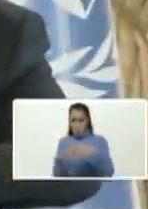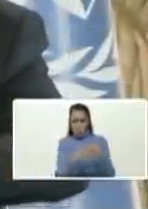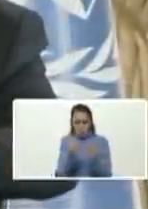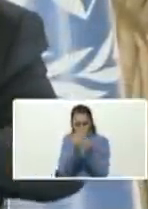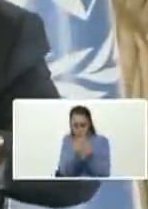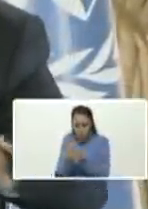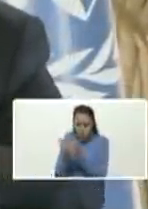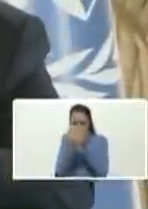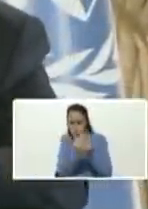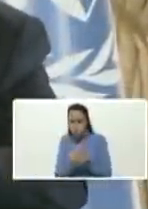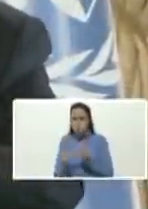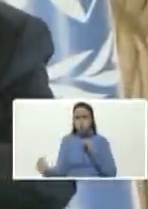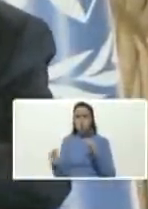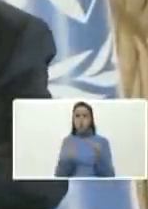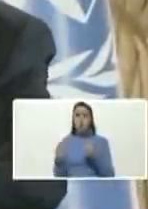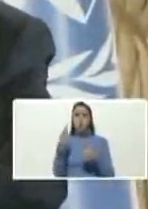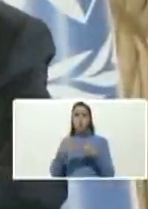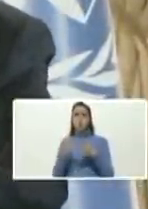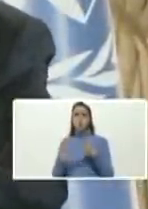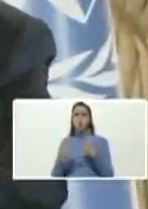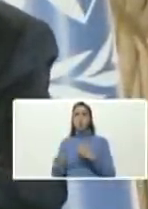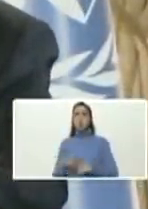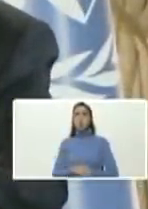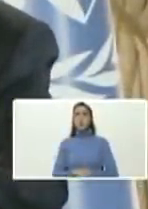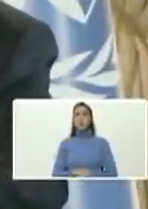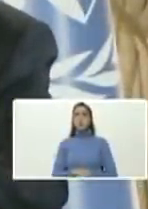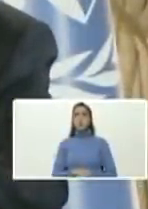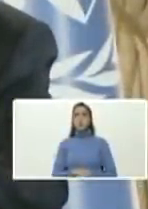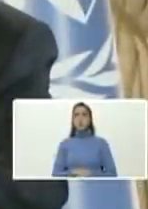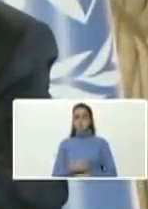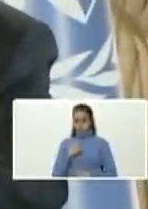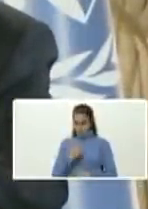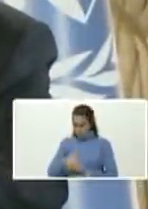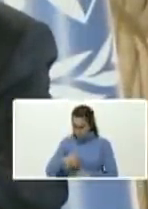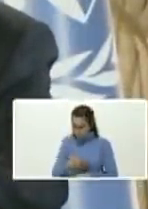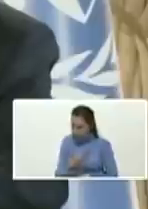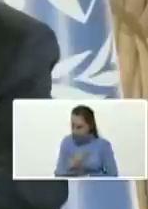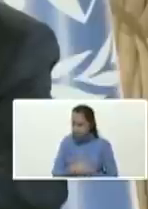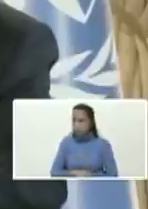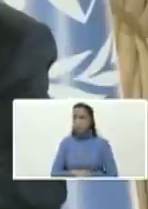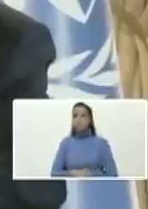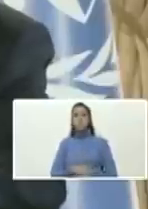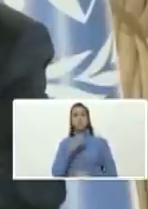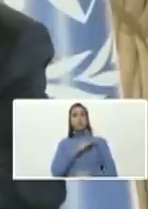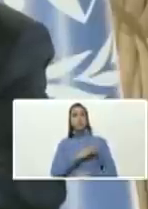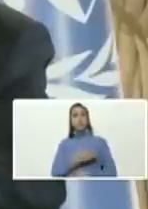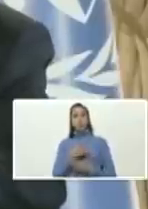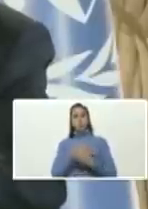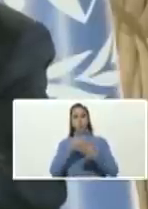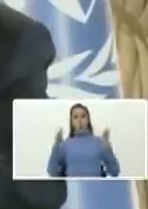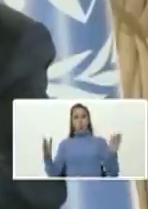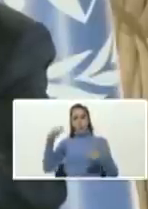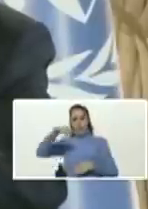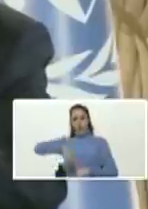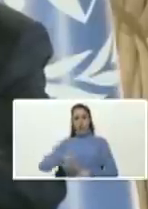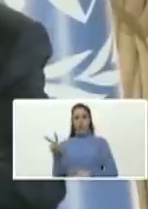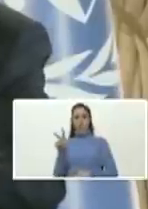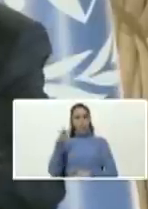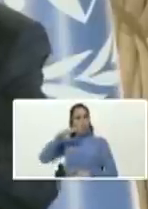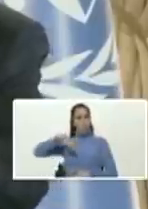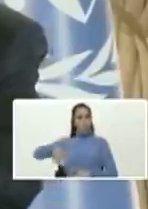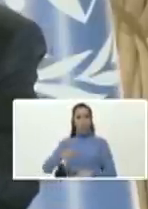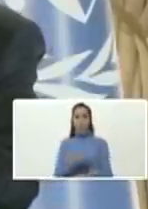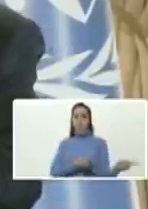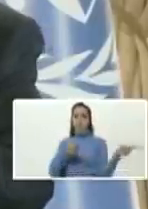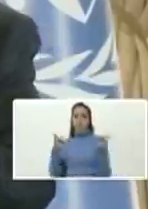estudios, debates, seguro, en una sociedad abierta como es la sociedad venezolana. Bienvenido